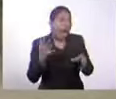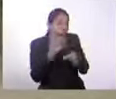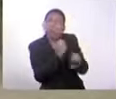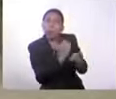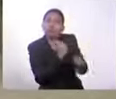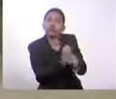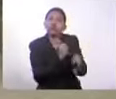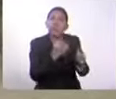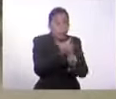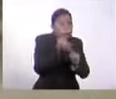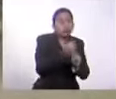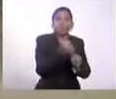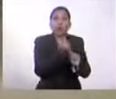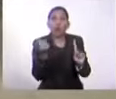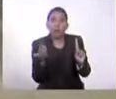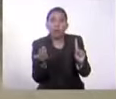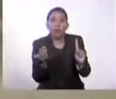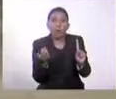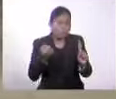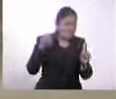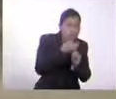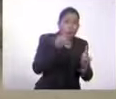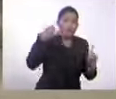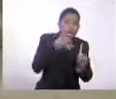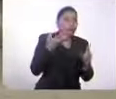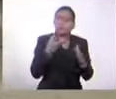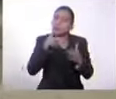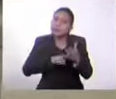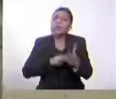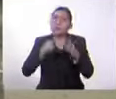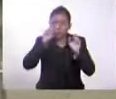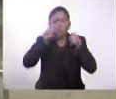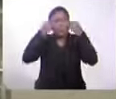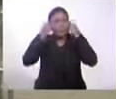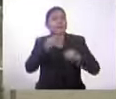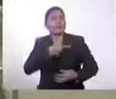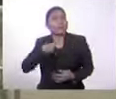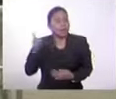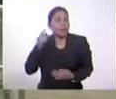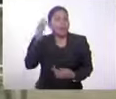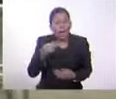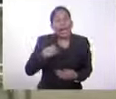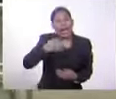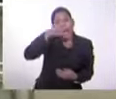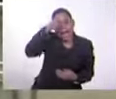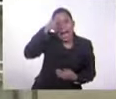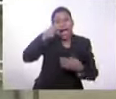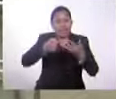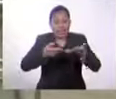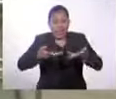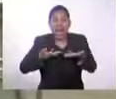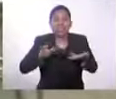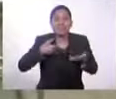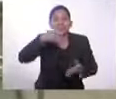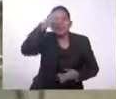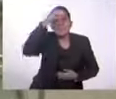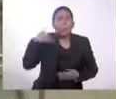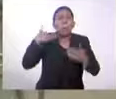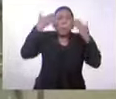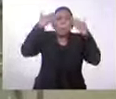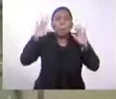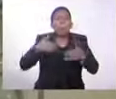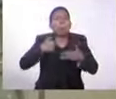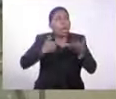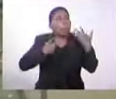eso no es correcto y no está permitido y está penado. Por lo tanto, hay varias instituciones de apoyo que podrían apoyarte